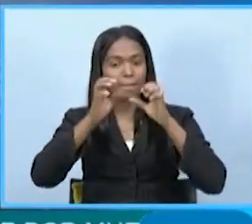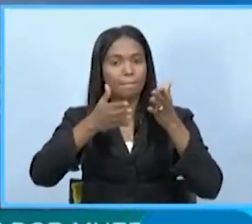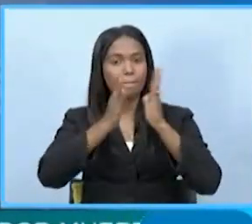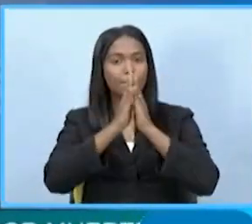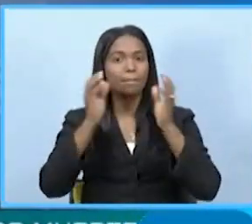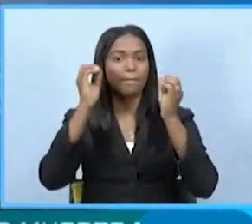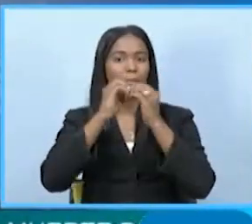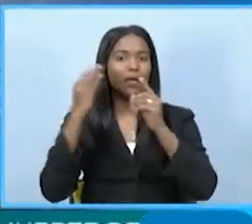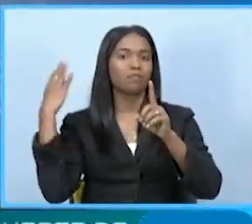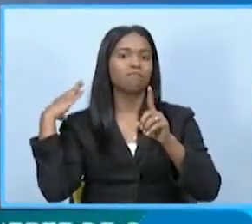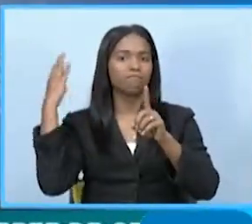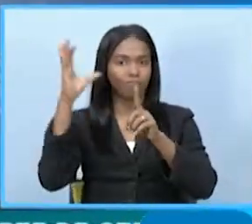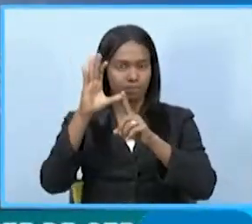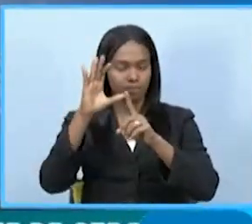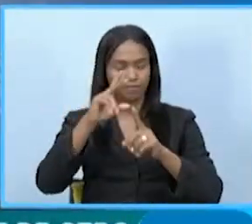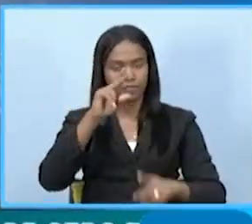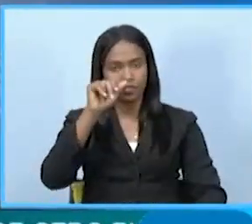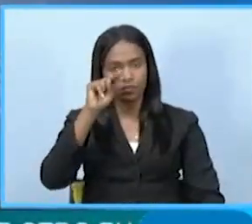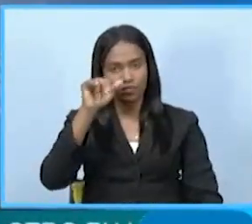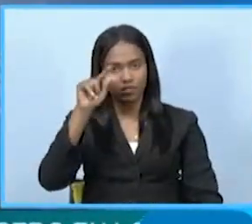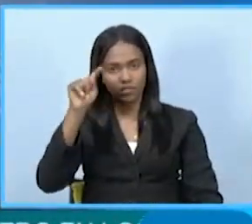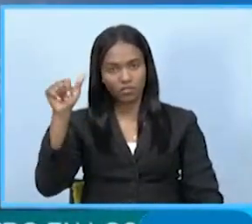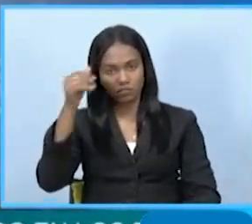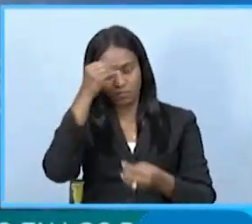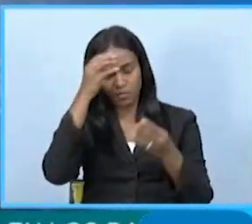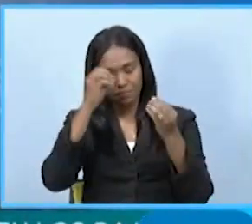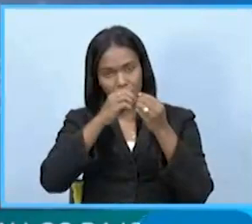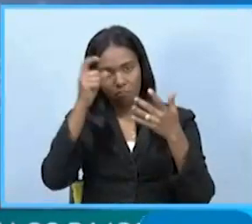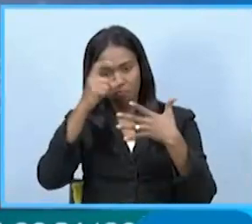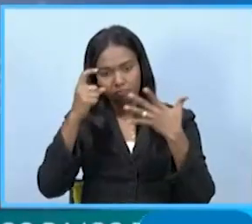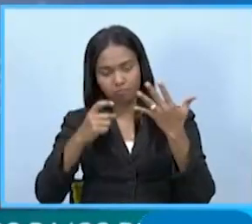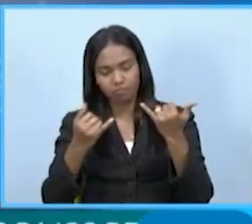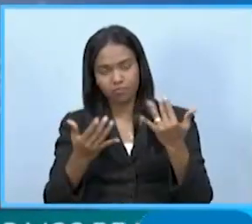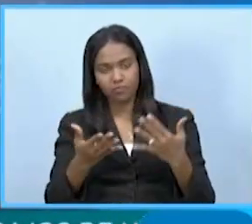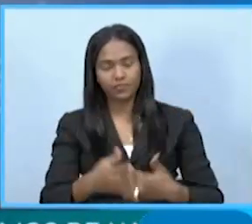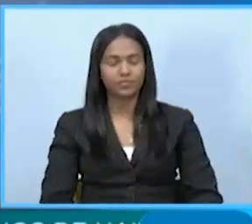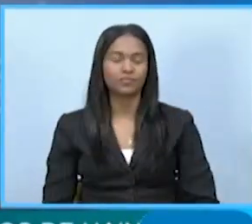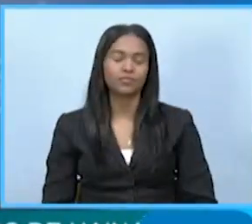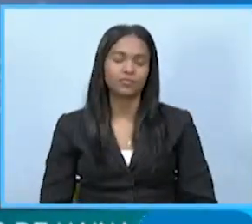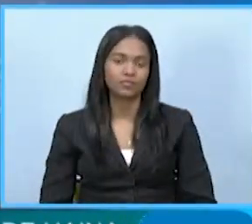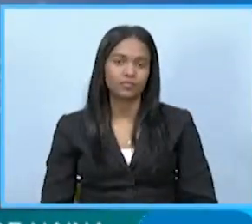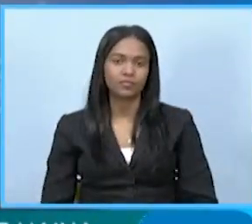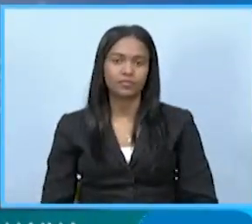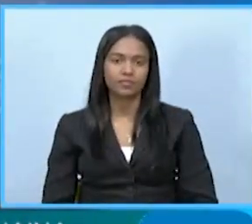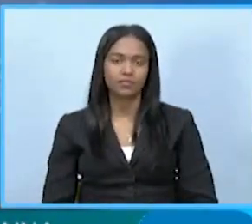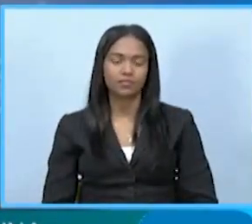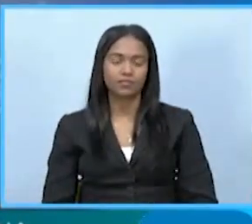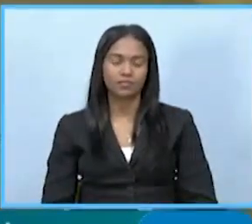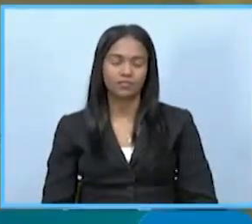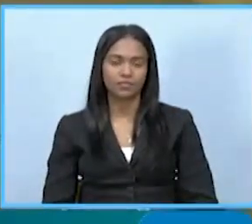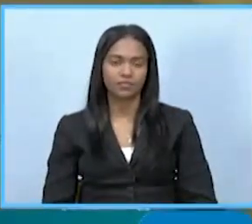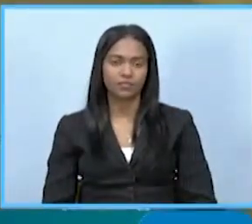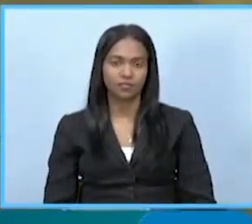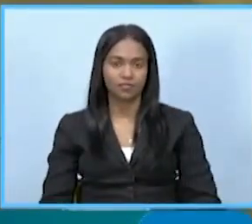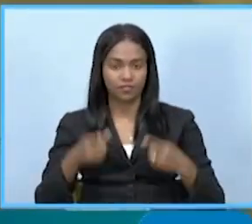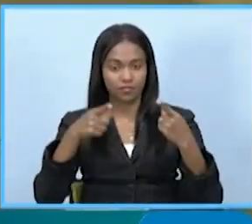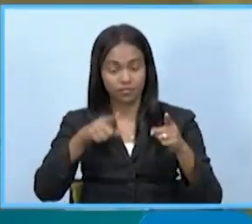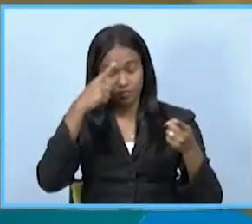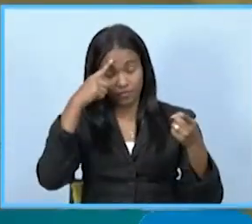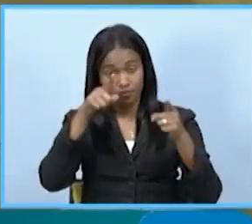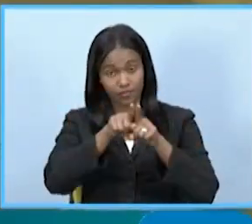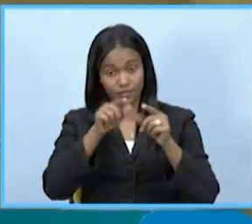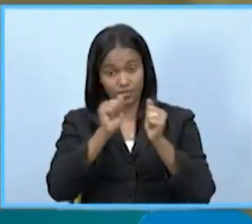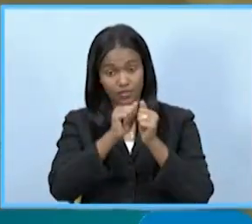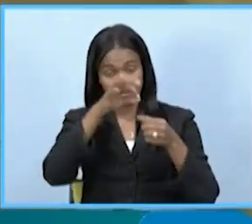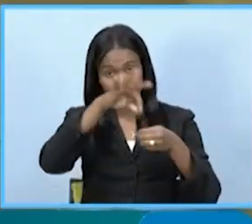de mayor asignación. Ramón Santana Álvarez tiene las reacciones desde el Congreso. En el entendido de que los comicios